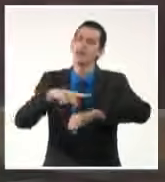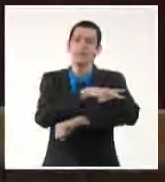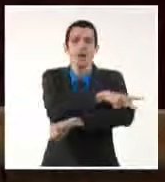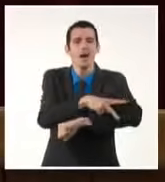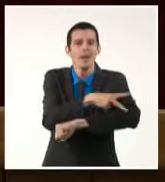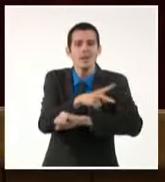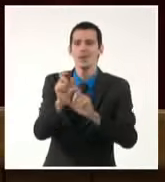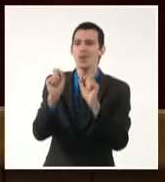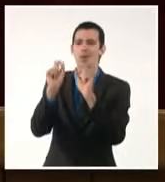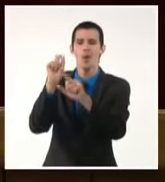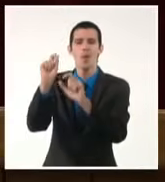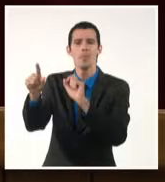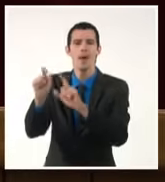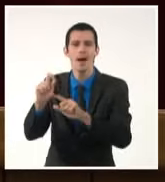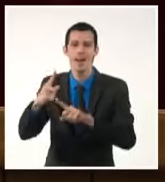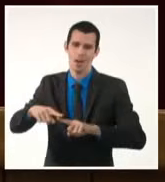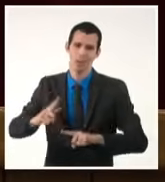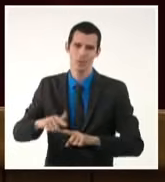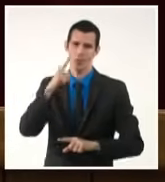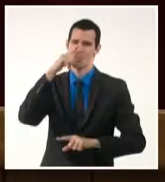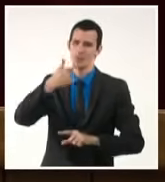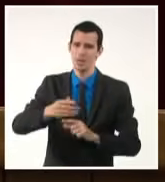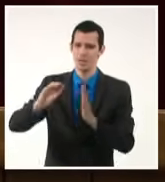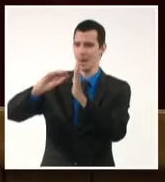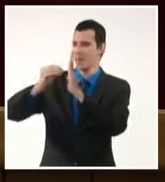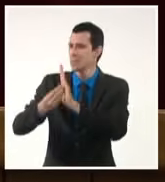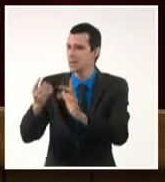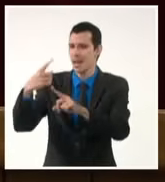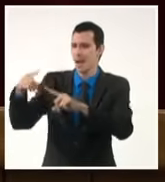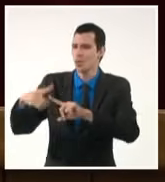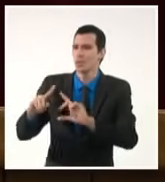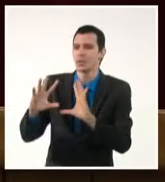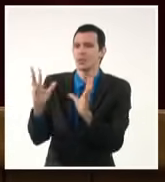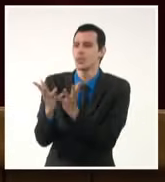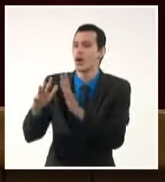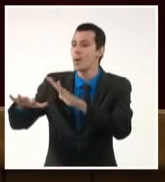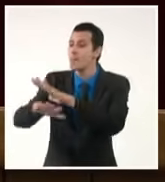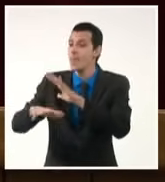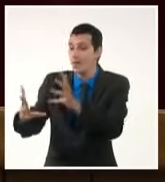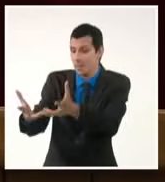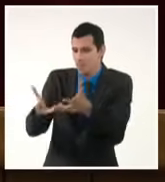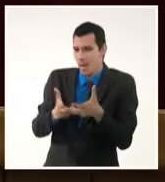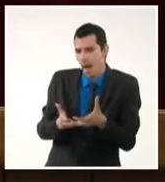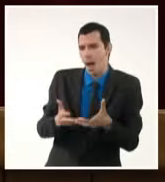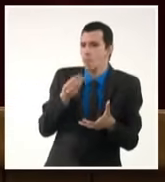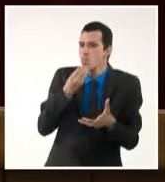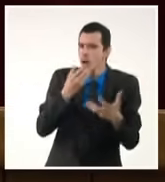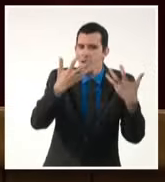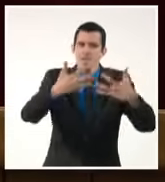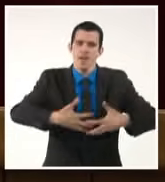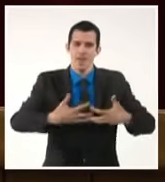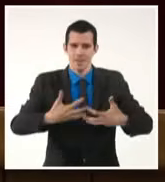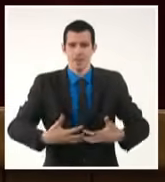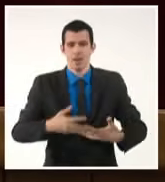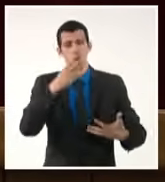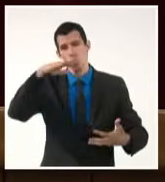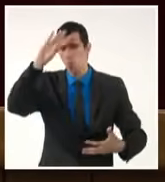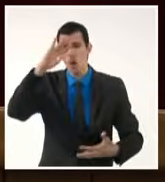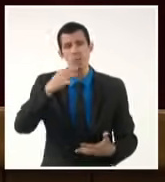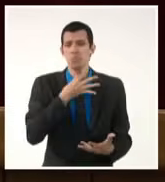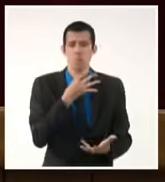materias primas para los que no alcanzan los escasos recursos financieros con los que podemos contar.